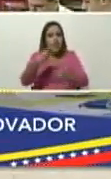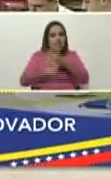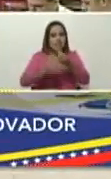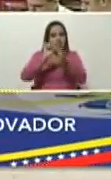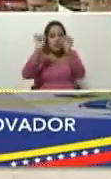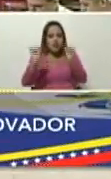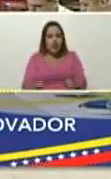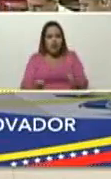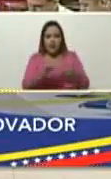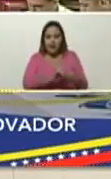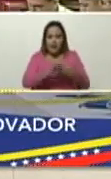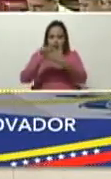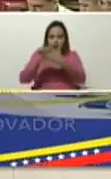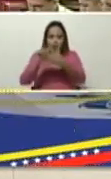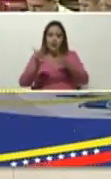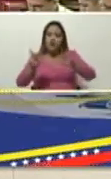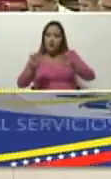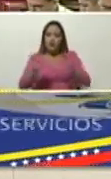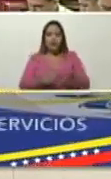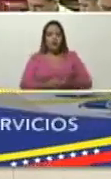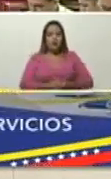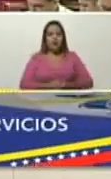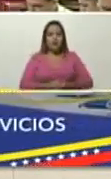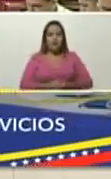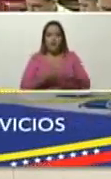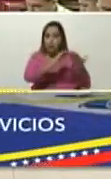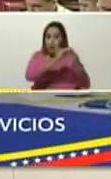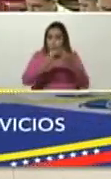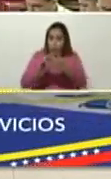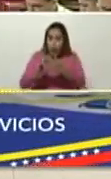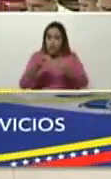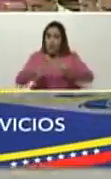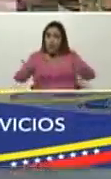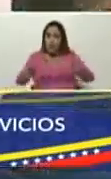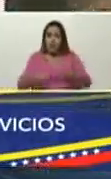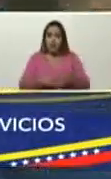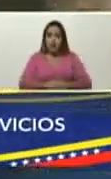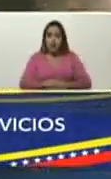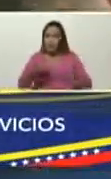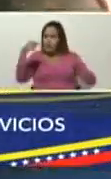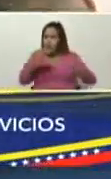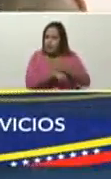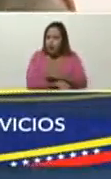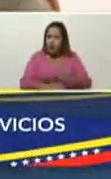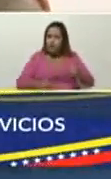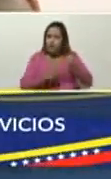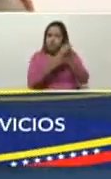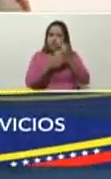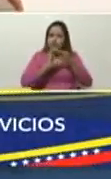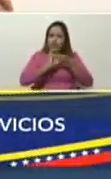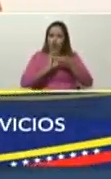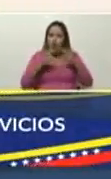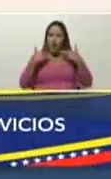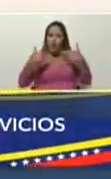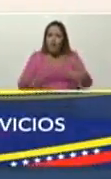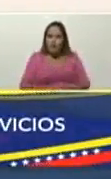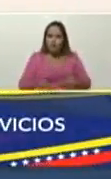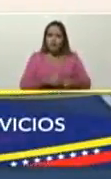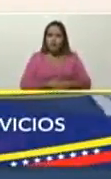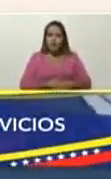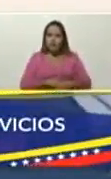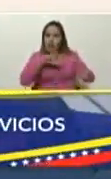sistema de liderazgo nuevo, colectivo, democrático, profundamente solidario, humano, vinculado